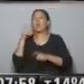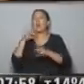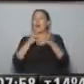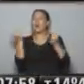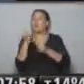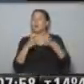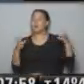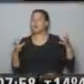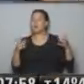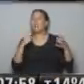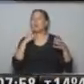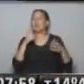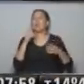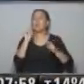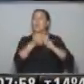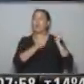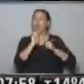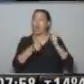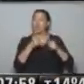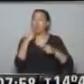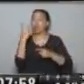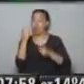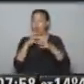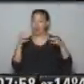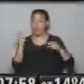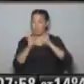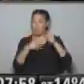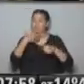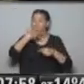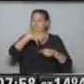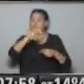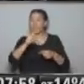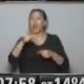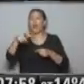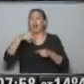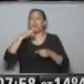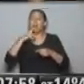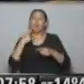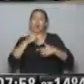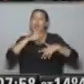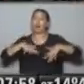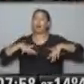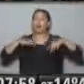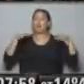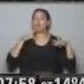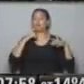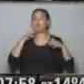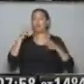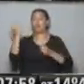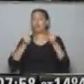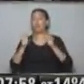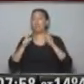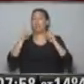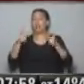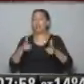de Villa Argüello. Los dos camiones que trasladaban ayuda a los más afectados por las inundaciones fueron interceptados por